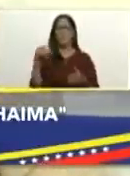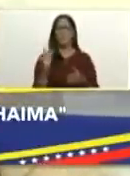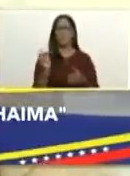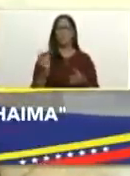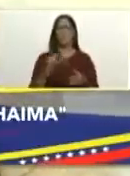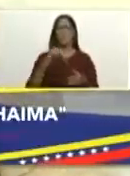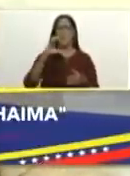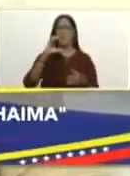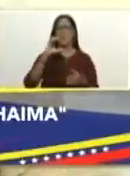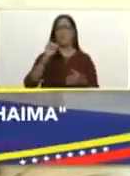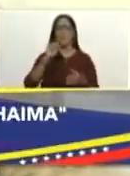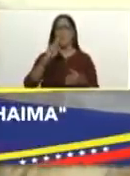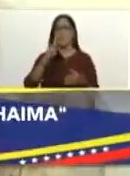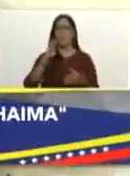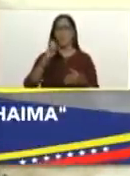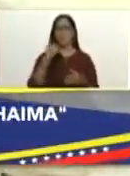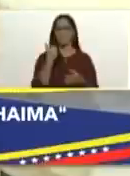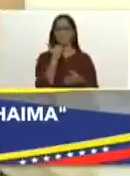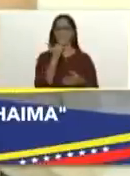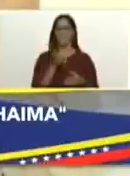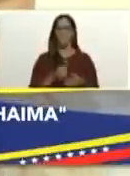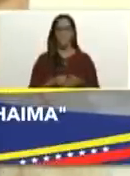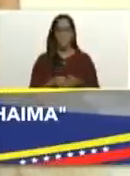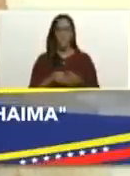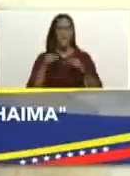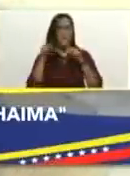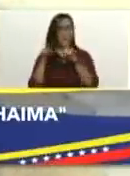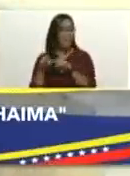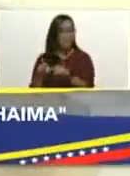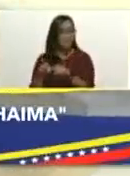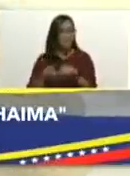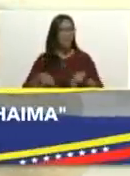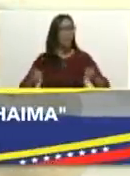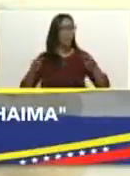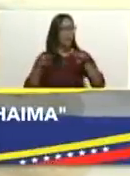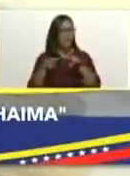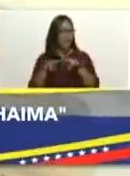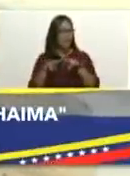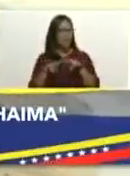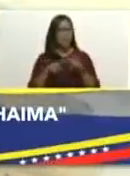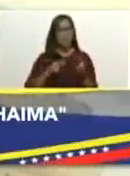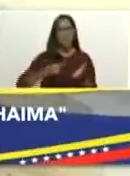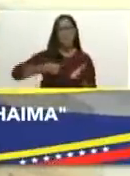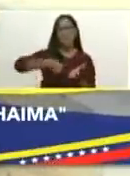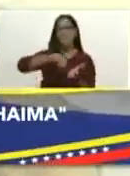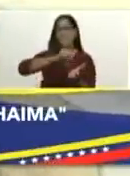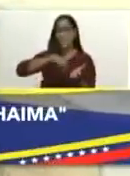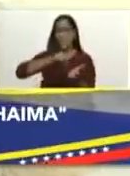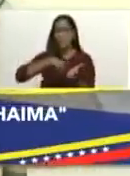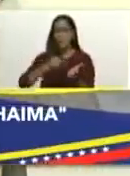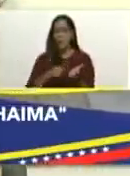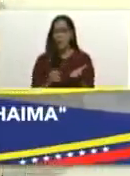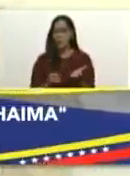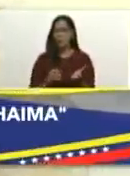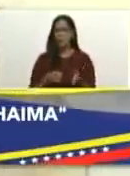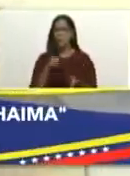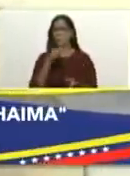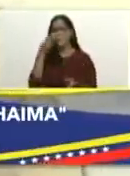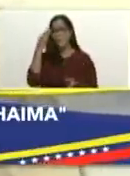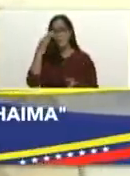carbón. Y así lo valoraban, y habían firmado contratos leoninos con el